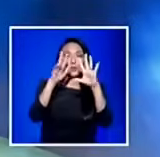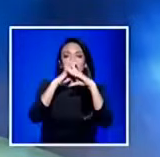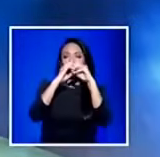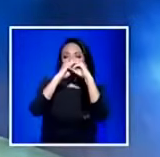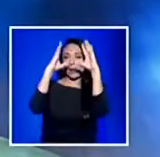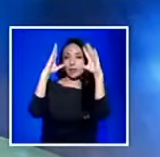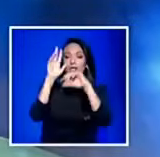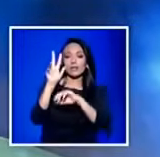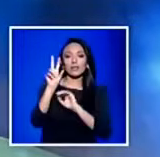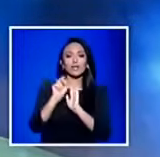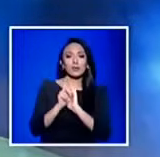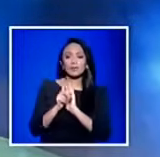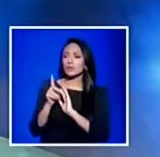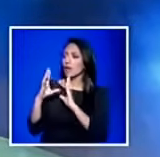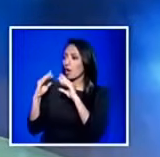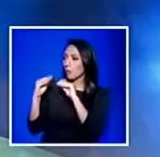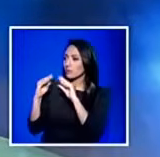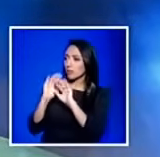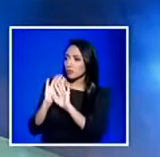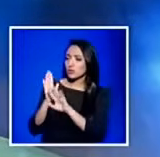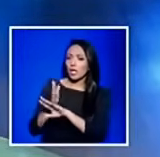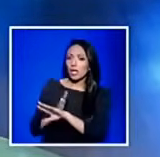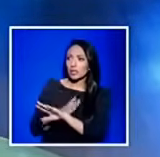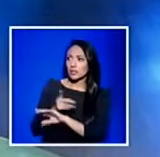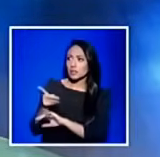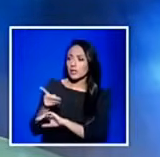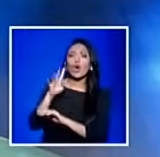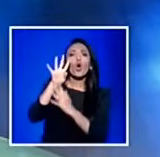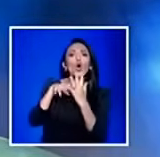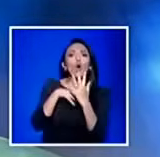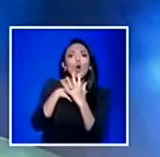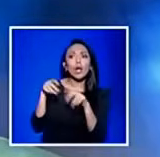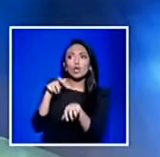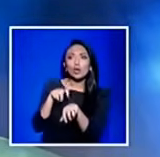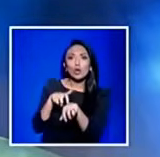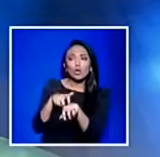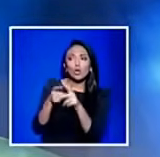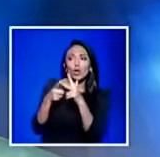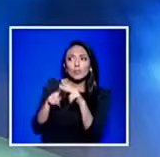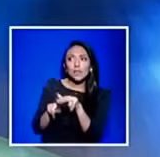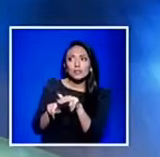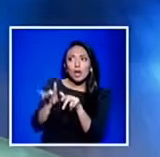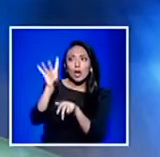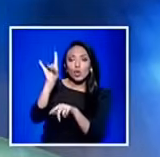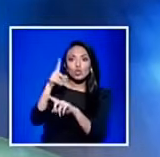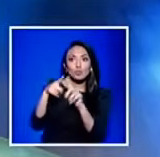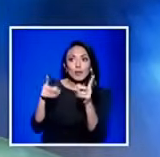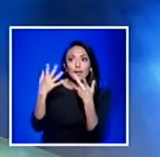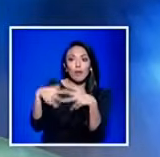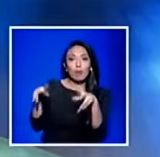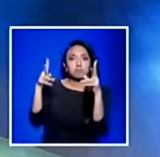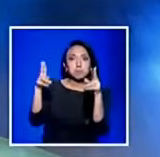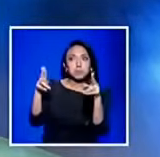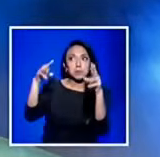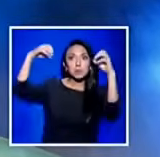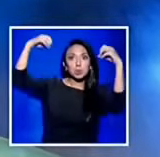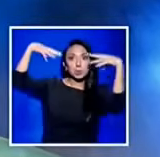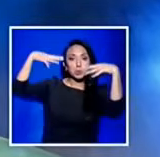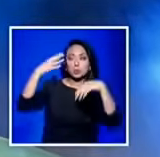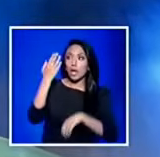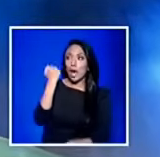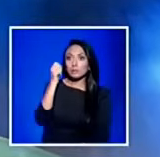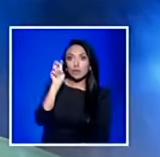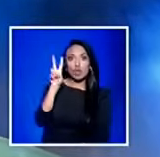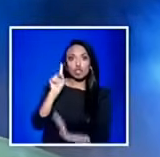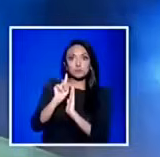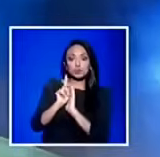30 minutos, conversábamos aquí que ya hay un nuevo horario de corte de luz que ya está en marcha. 8 y media de la mañana, es exactamente 2 minutos, ya